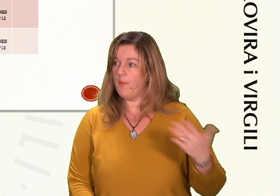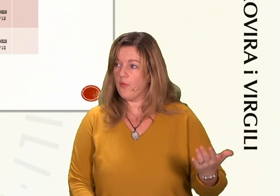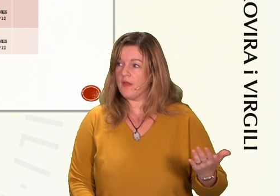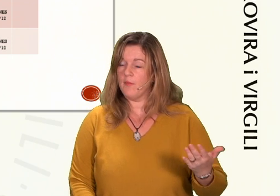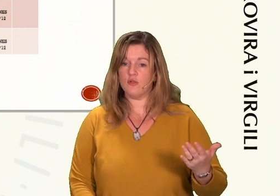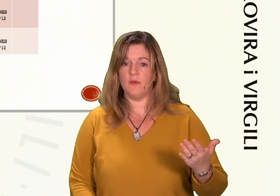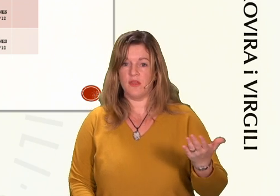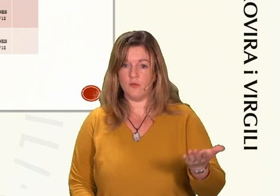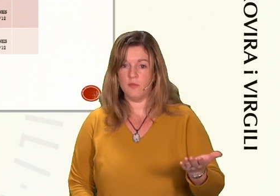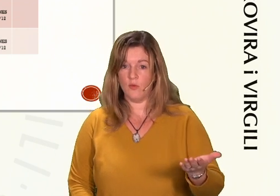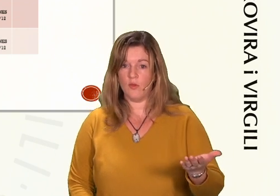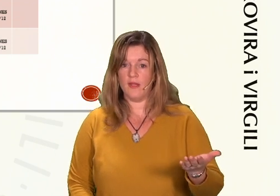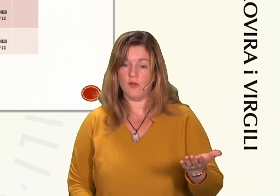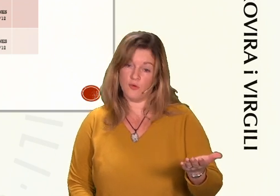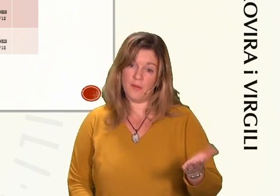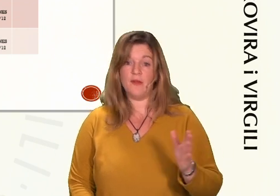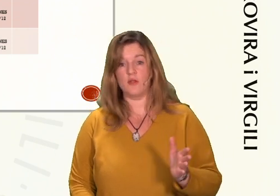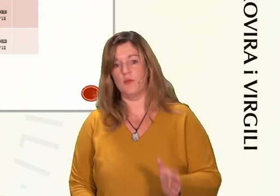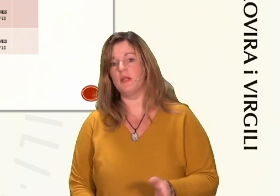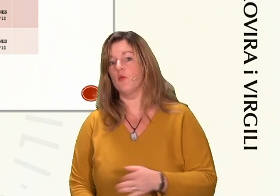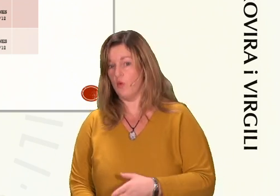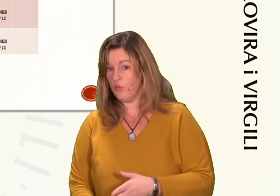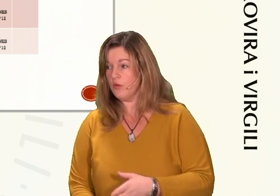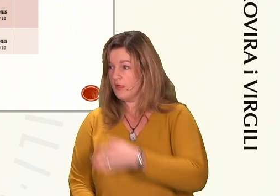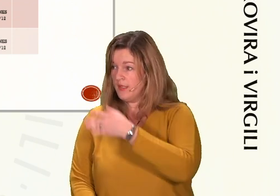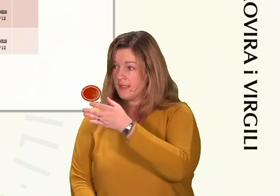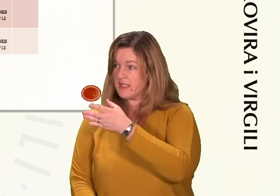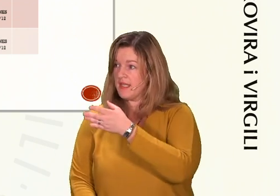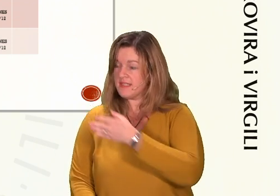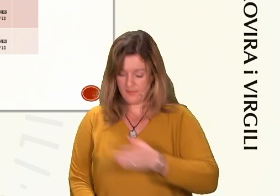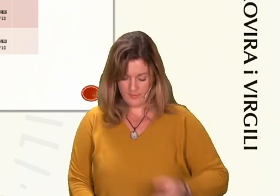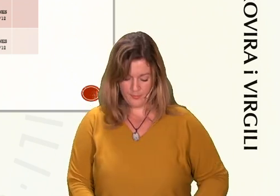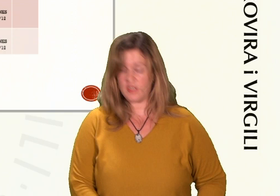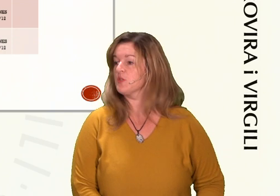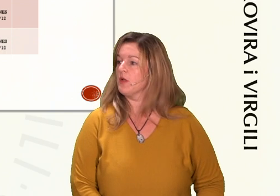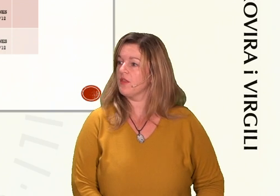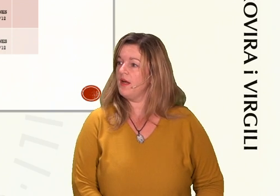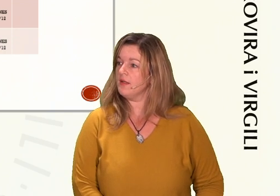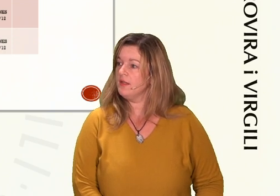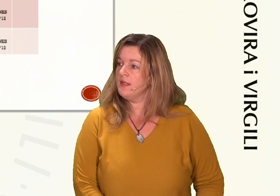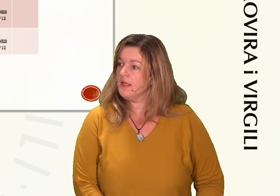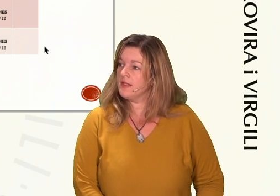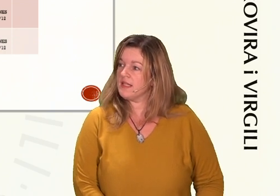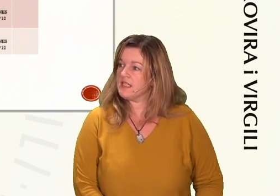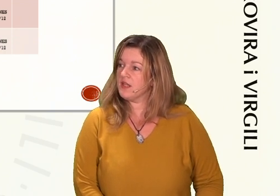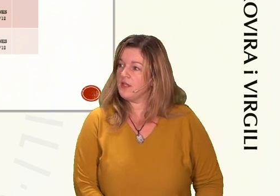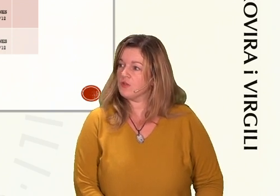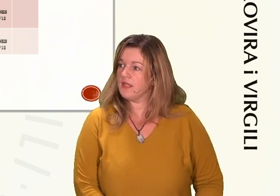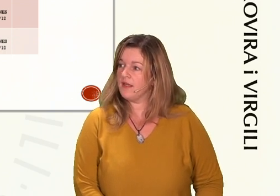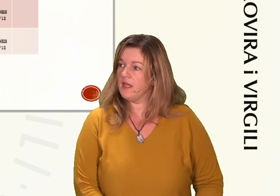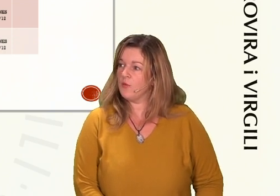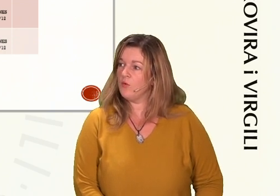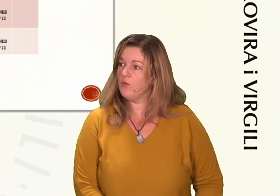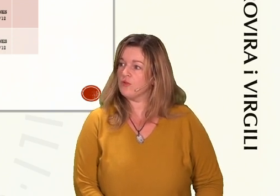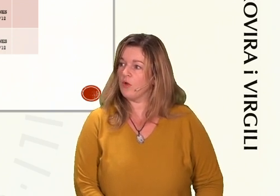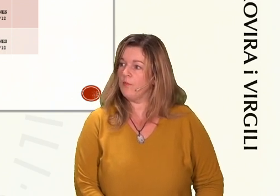a modo de ejemplo os avanzamos el cronograma correspondiente al módulo 1, que sería este que podéis visualizar. De este deciros que